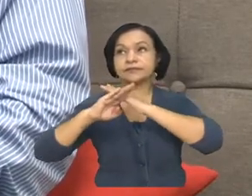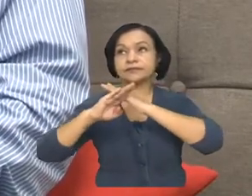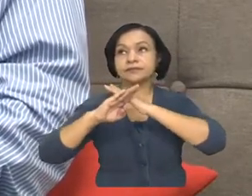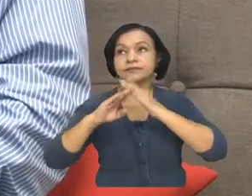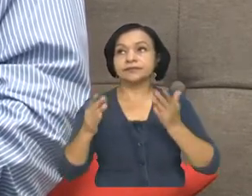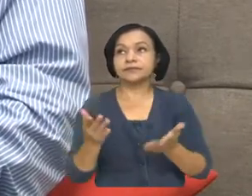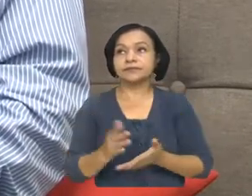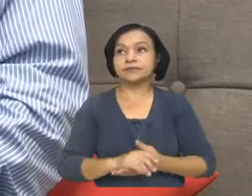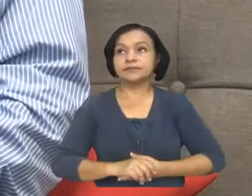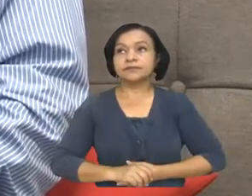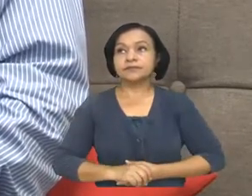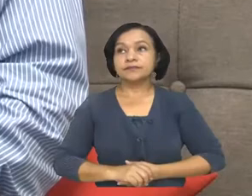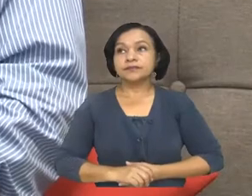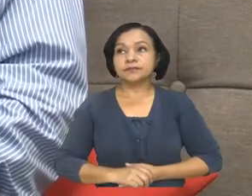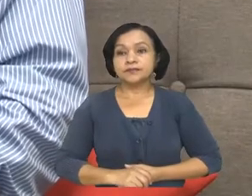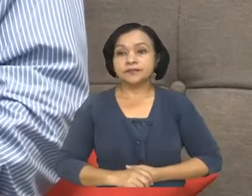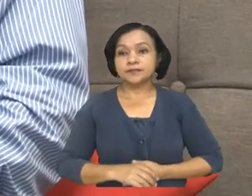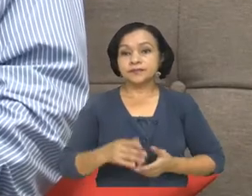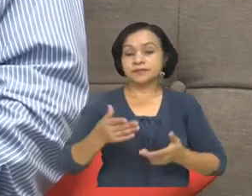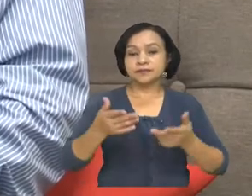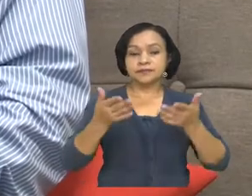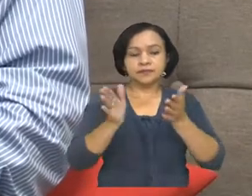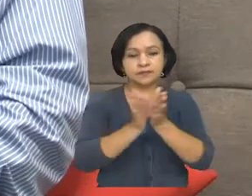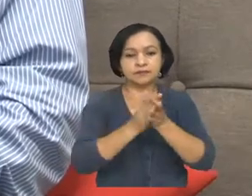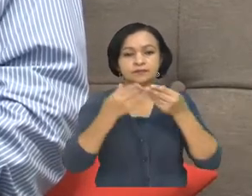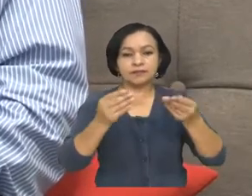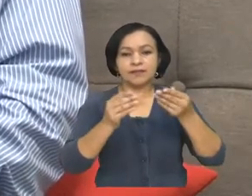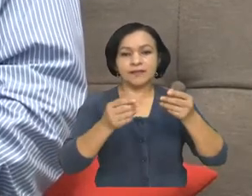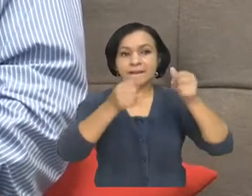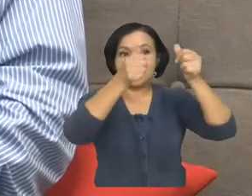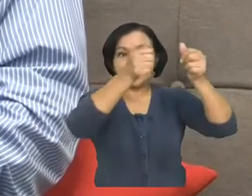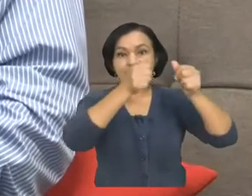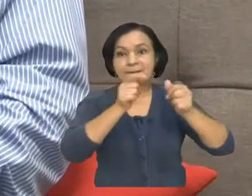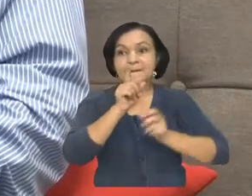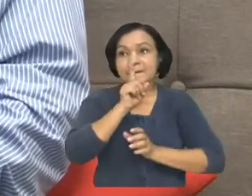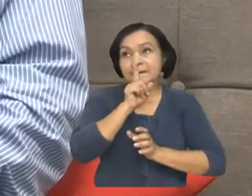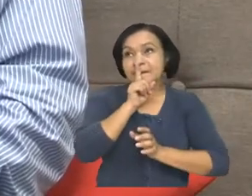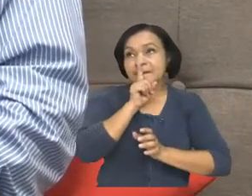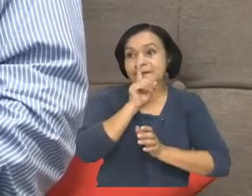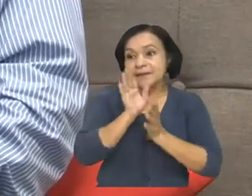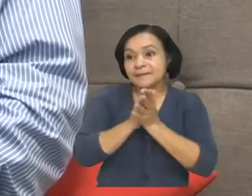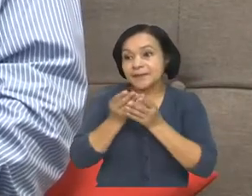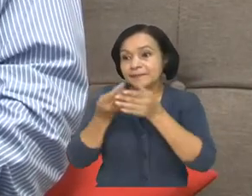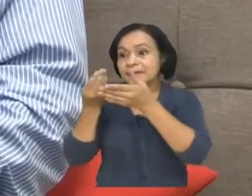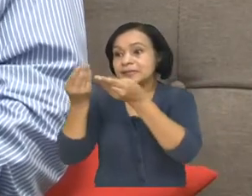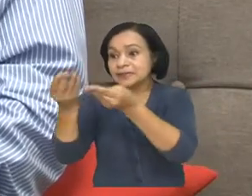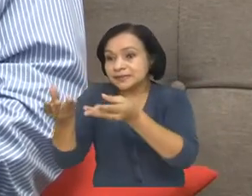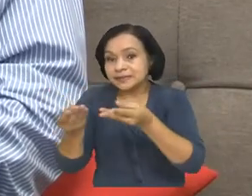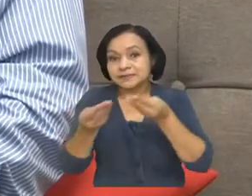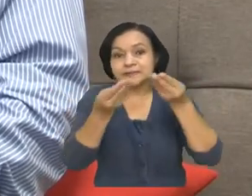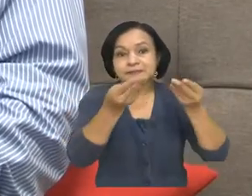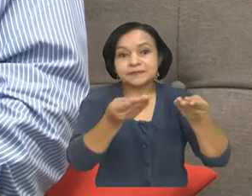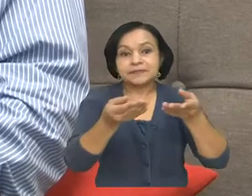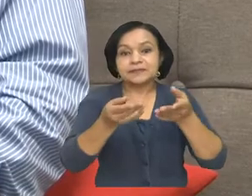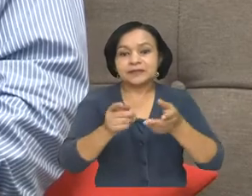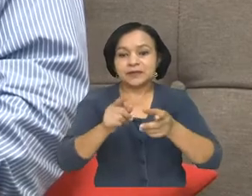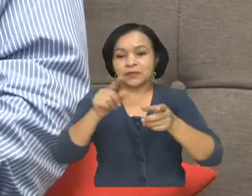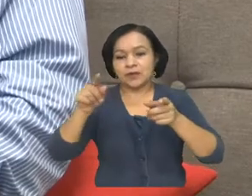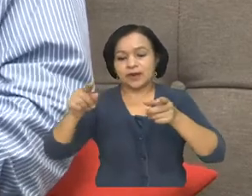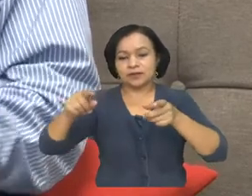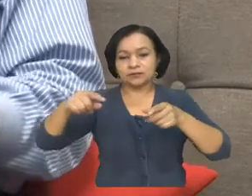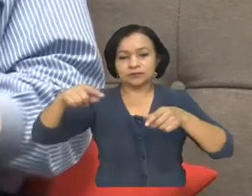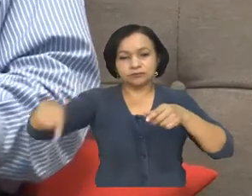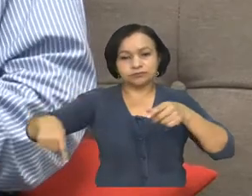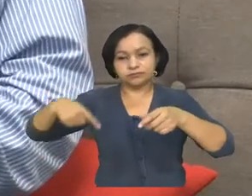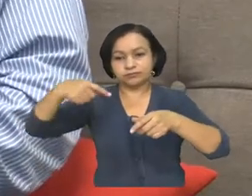pequeñas, pegar papeletas, hacer mitines en los colegios, claro, quemar llantas, ¿verdad? Y